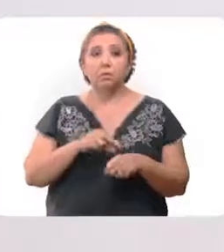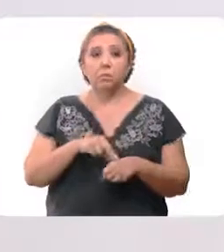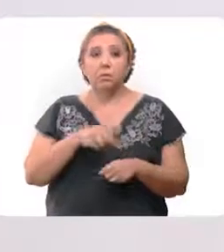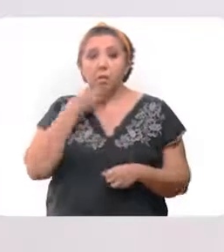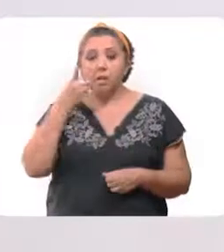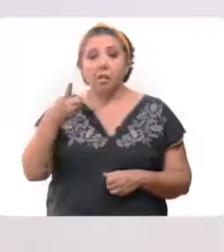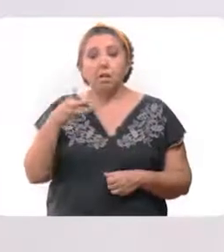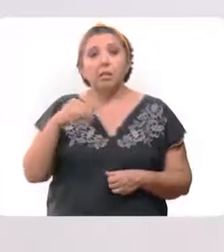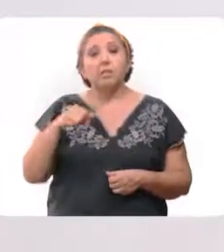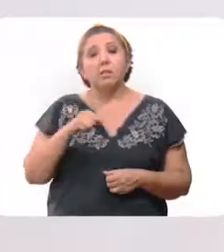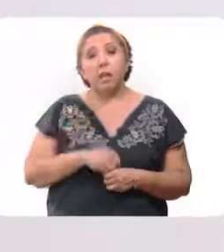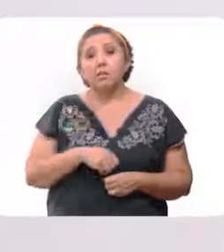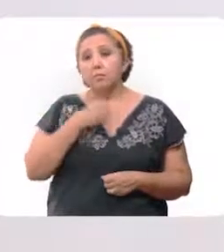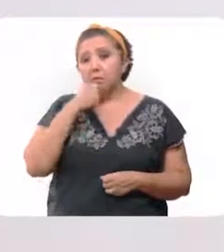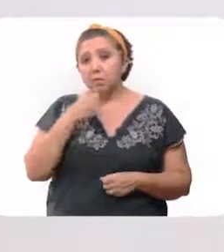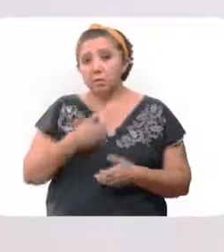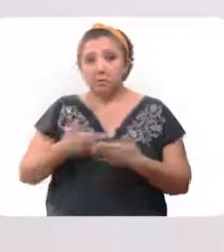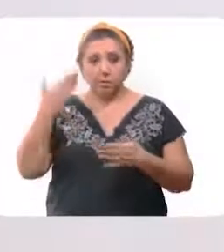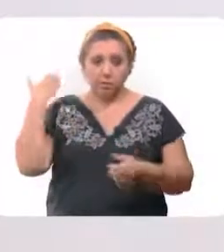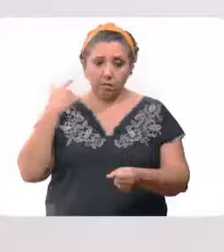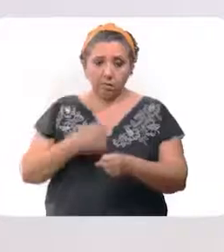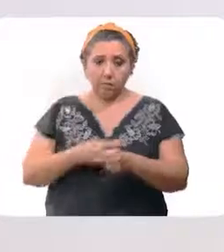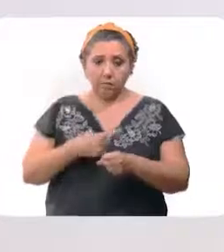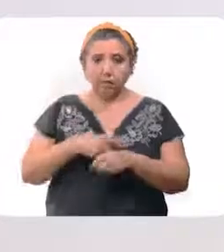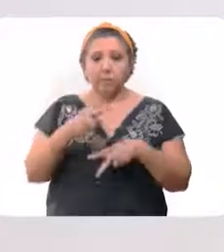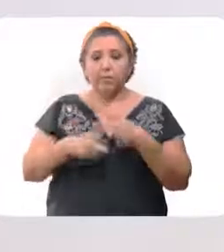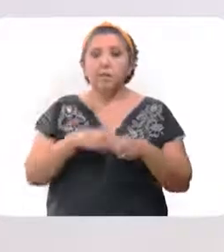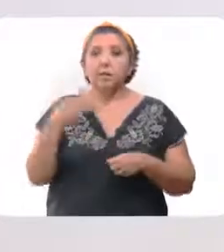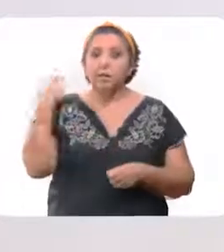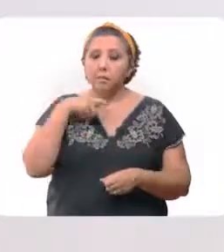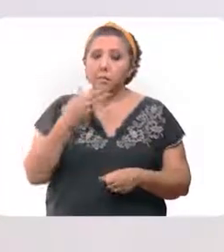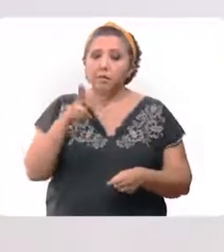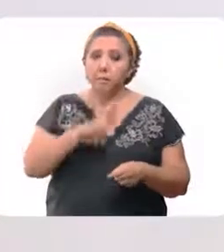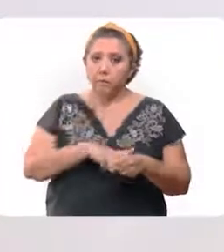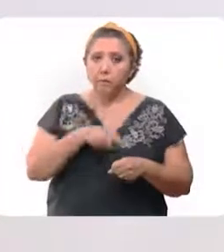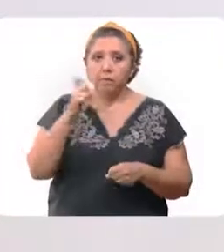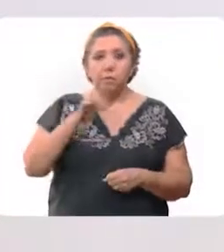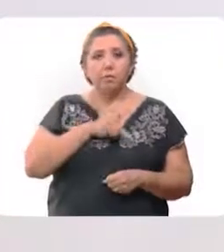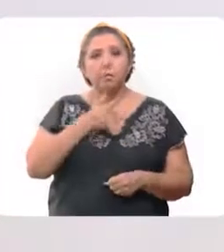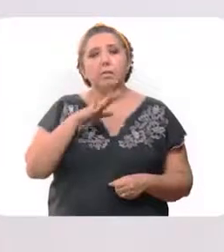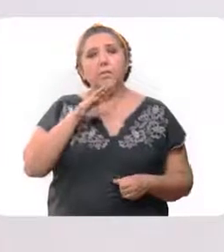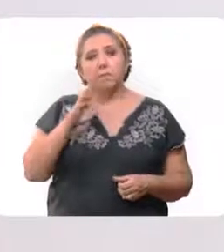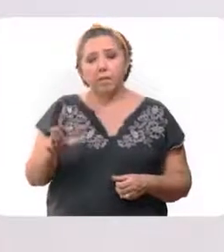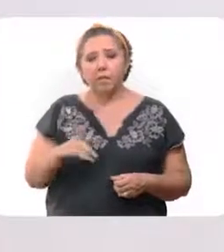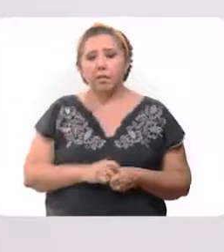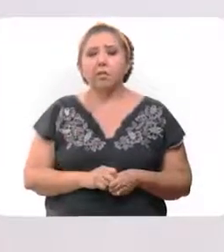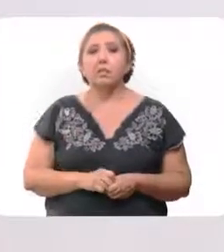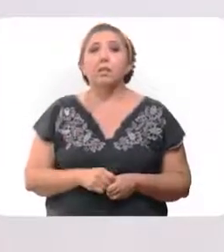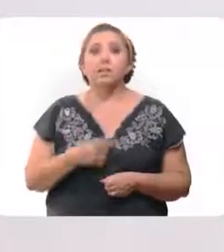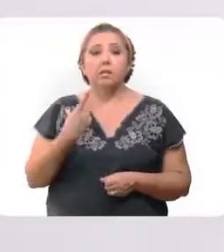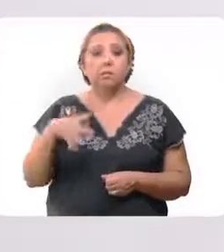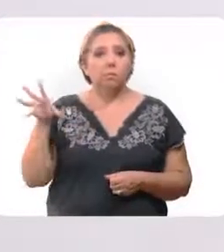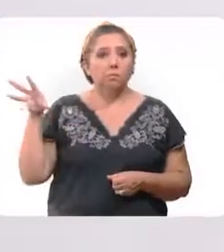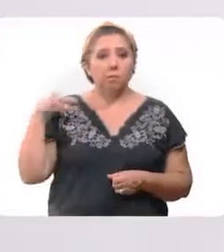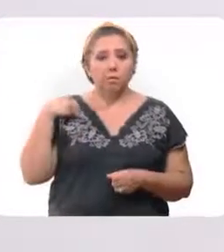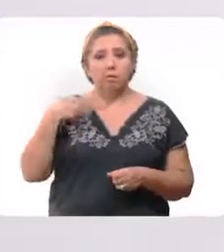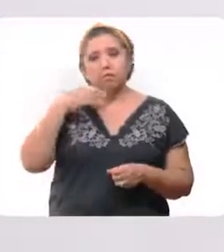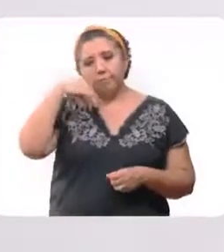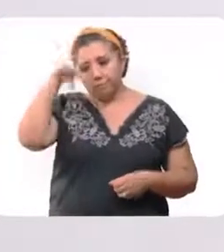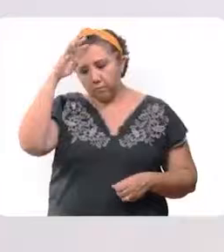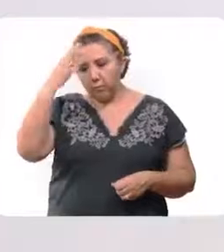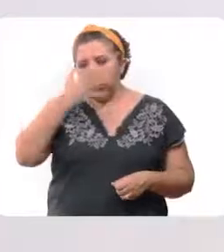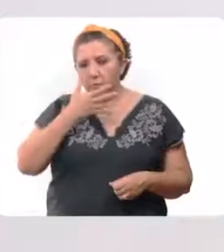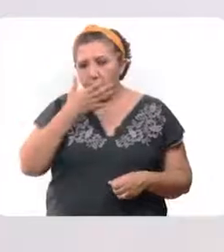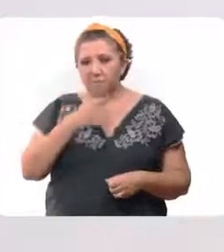adultos mayores o personas con enfermedades previas, acuden inmediato al hospital apenas detecten los primeros síntomas de contagio, como